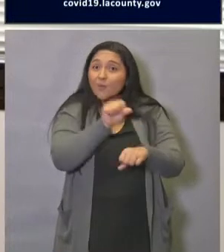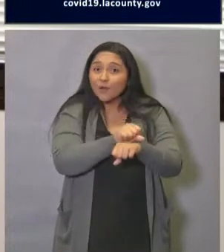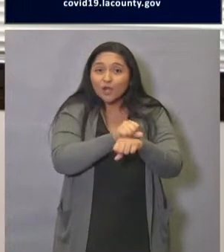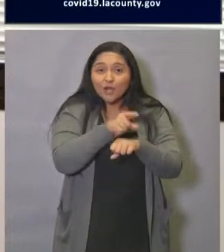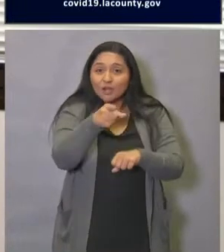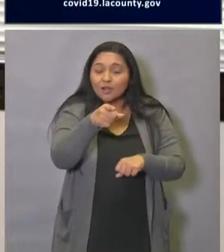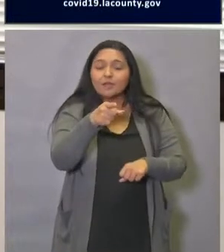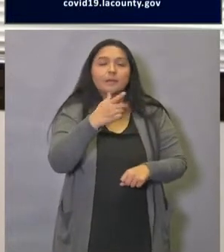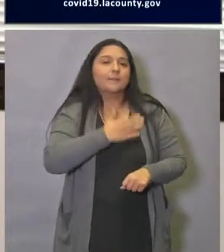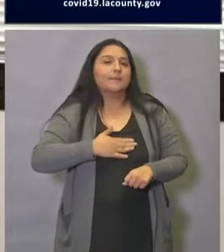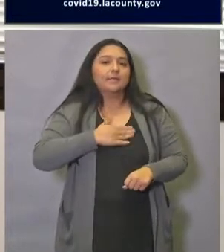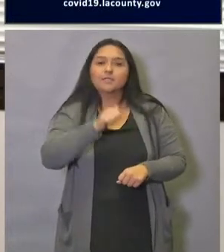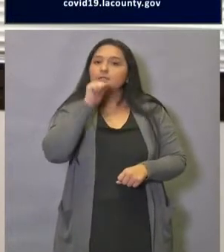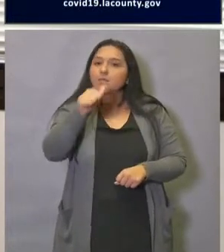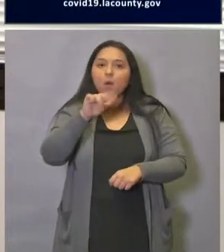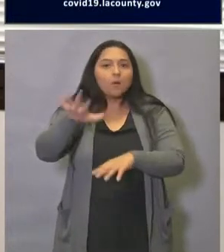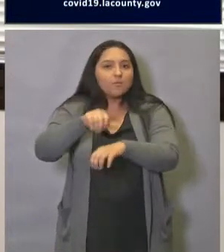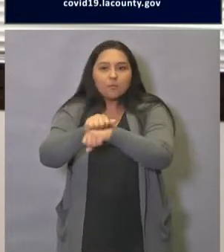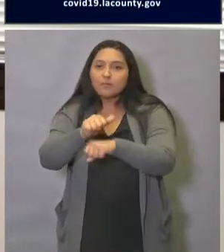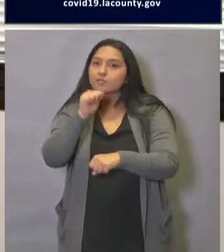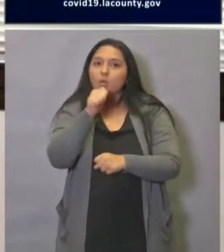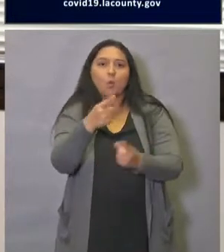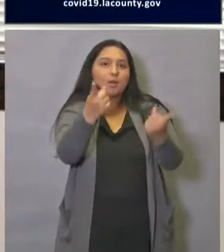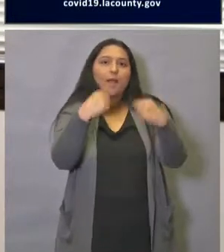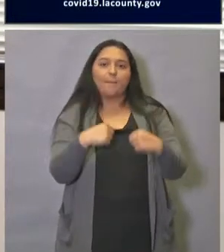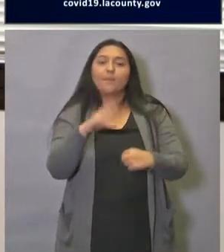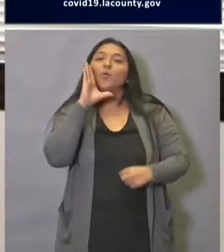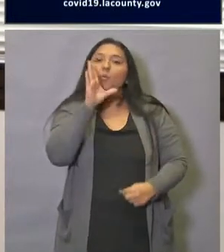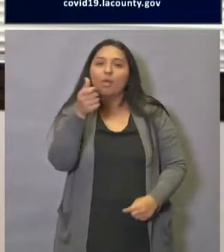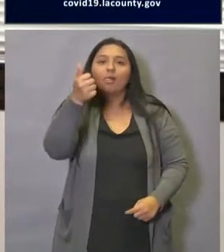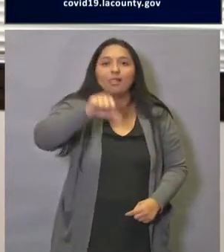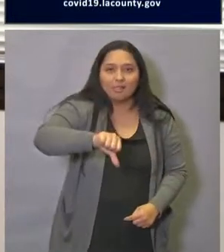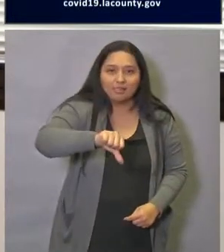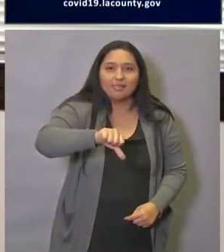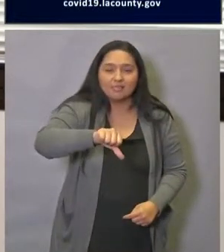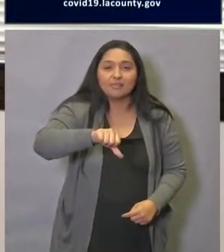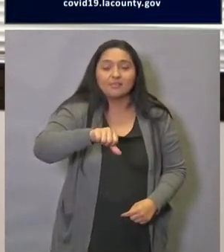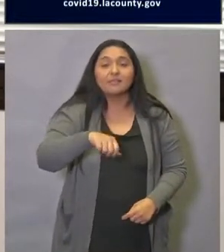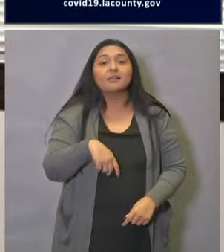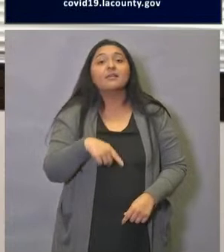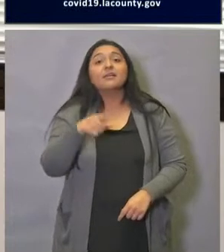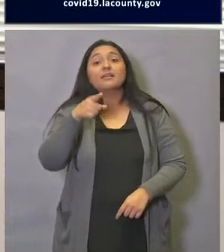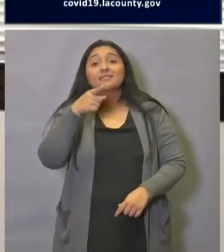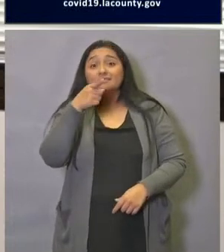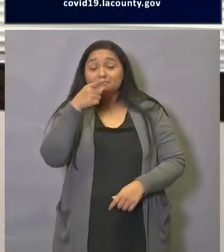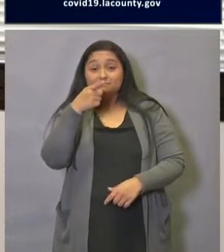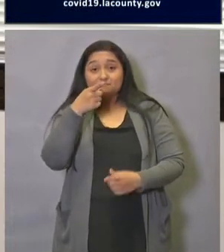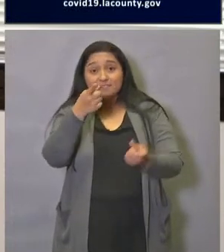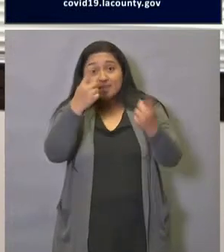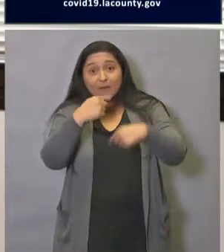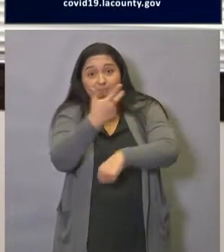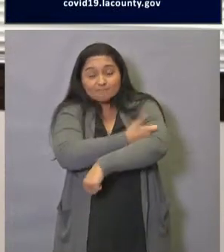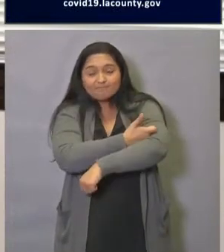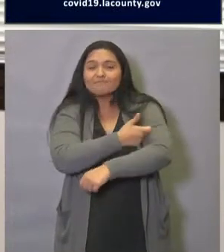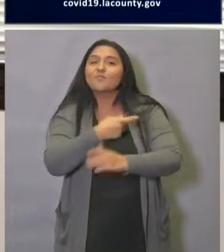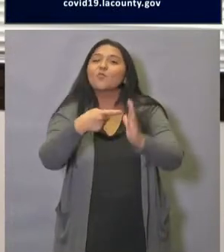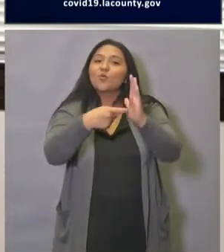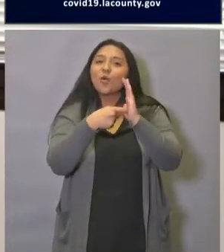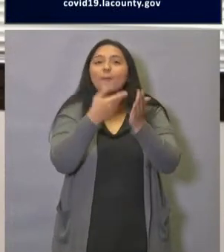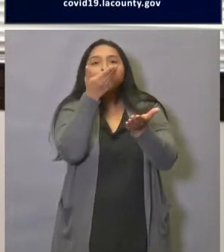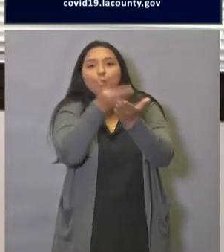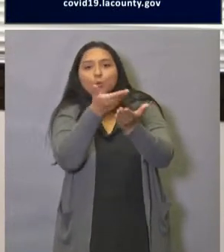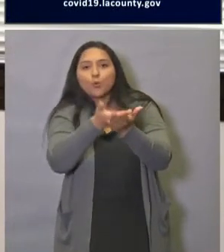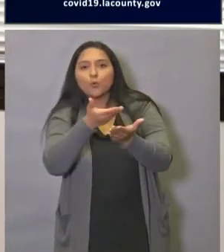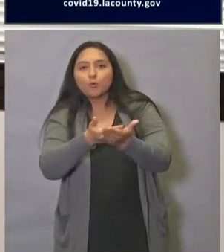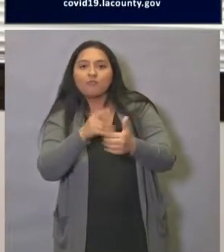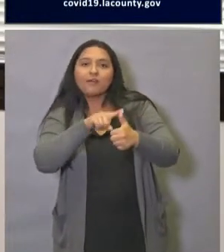será rechazado. A las personas que vengan a vacunarse se les pedirá que verifiquen que están en un grupo elegible y cualquier